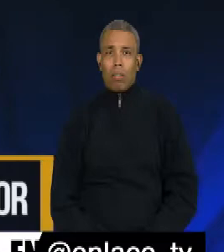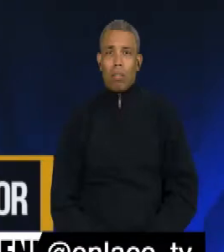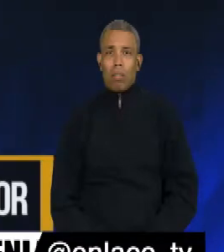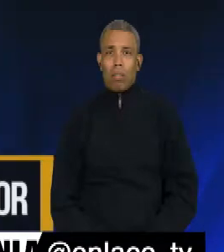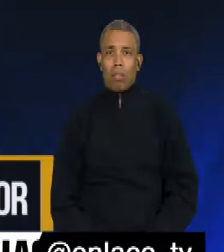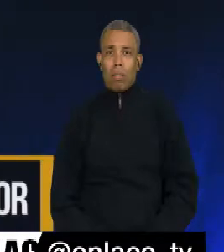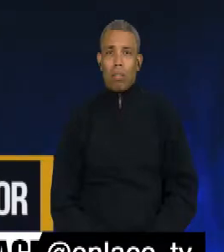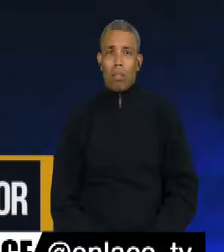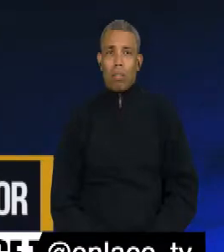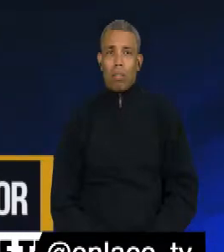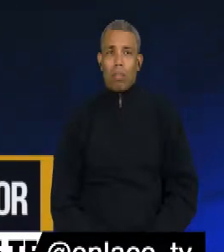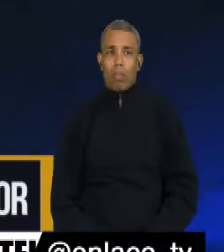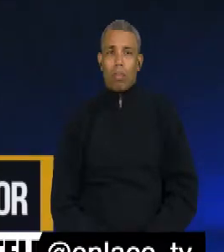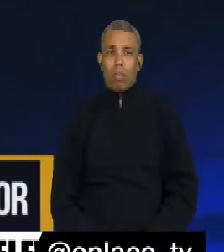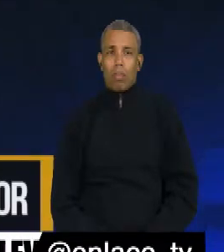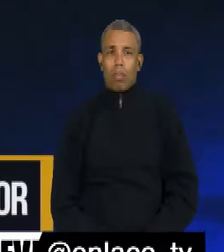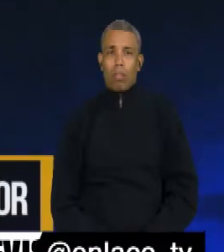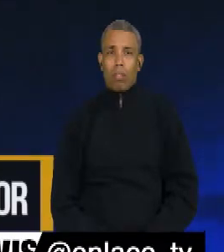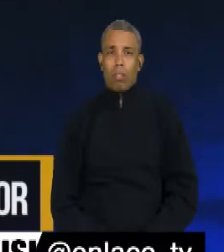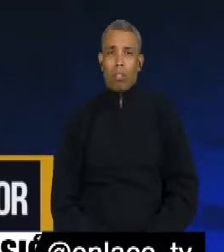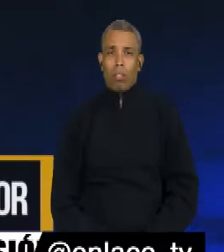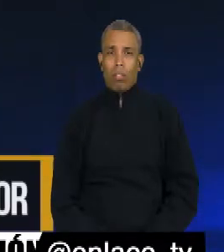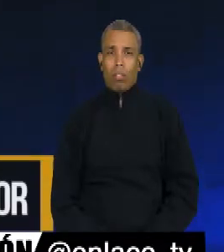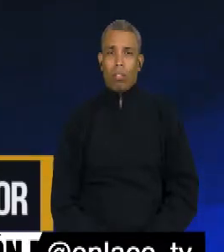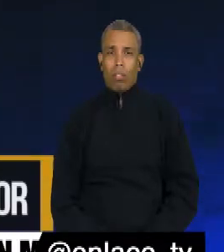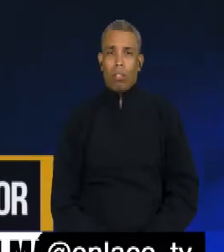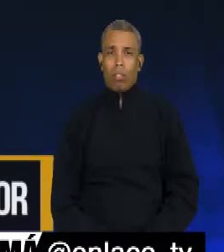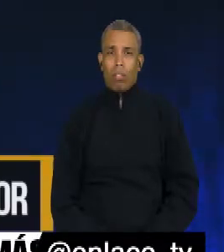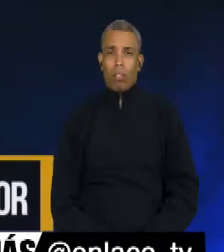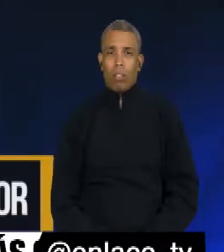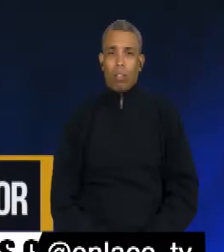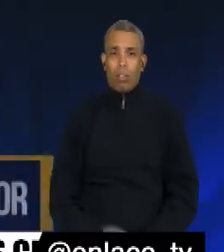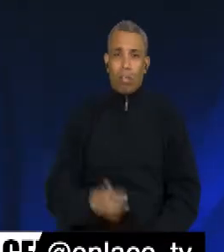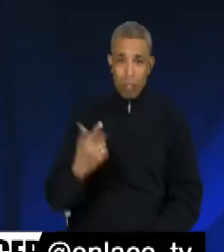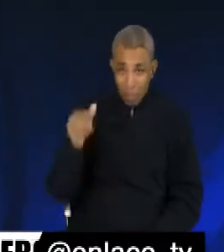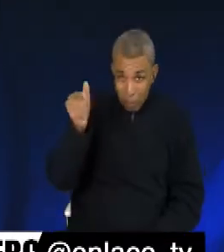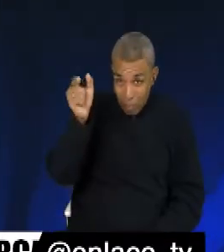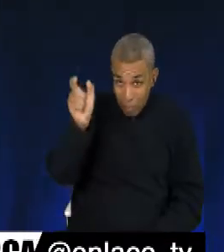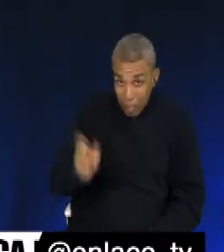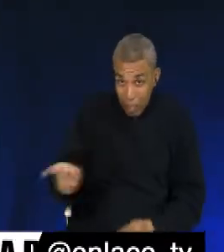Finalmente, el hombre herido fue trasladado con sus heridas por las autoridades.